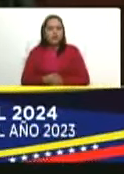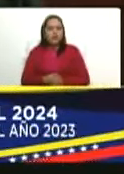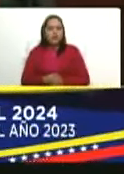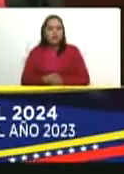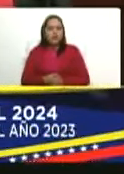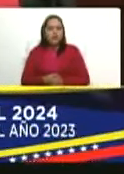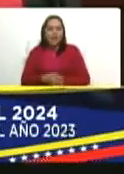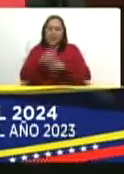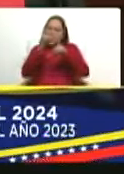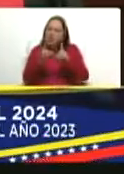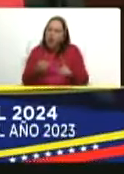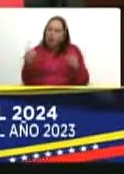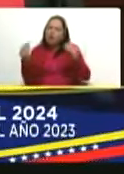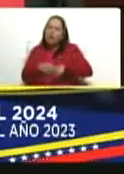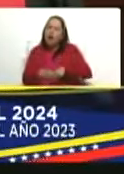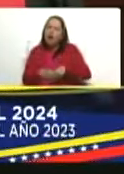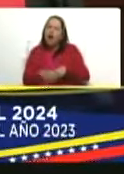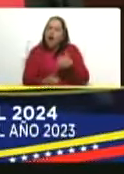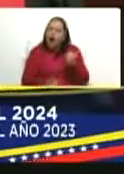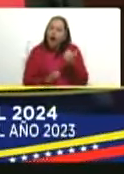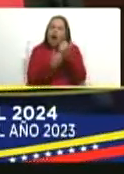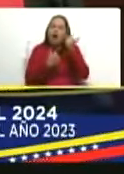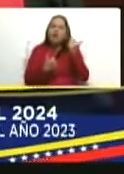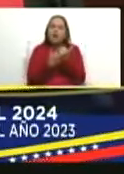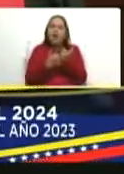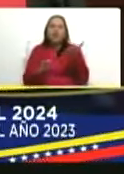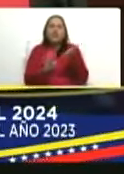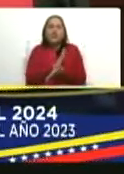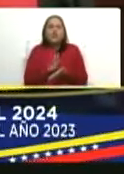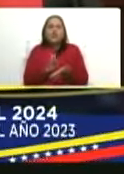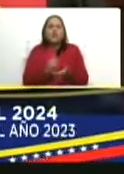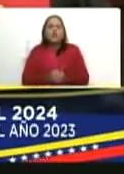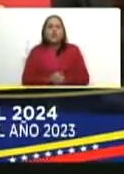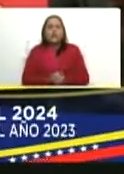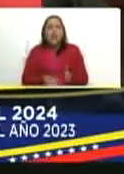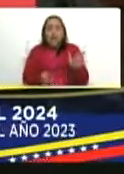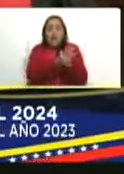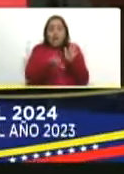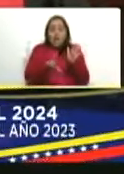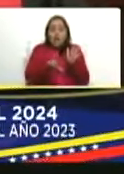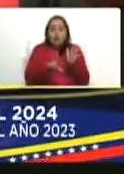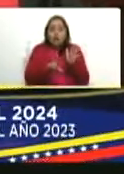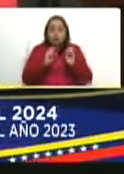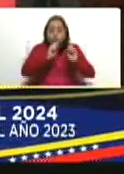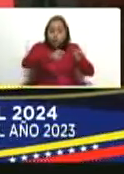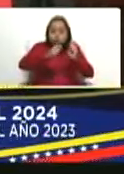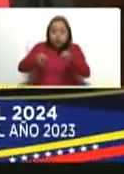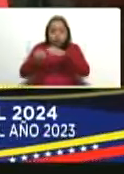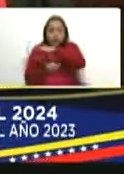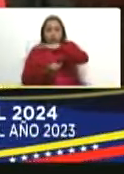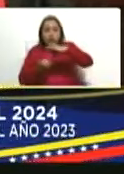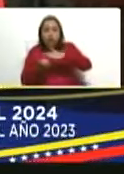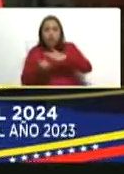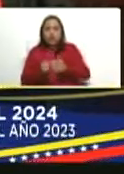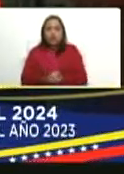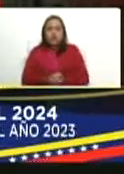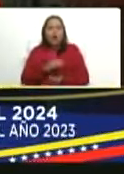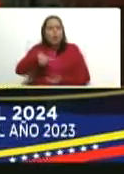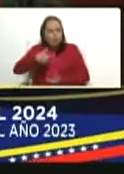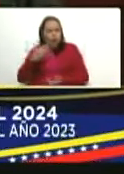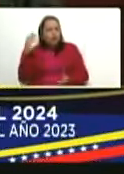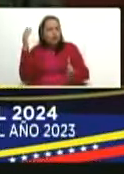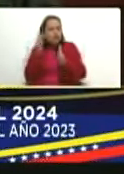debemos reforzar la legitimación de las instituciones en que actuamos. Para poder lograr este